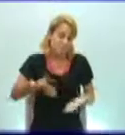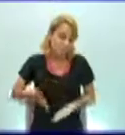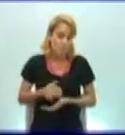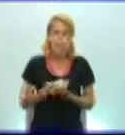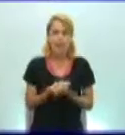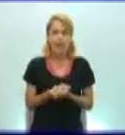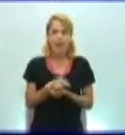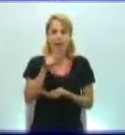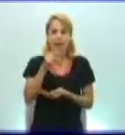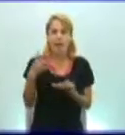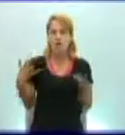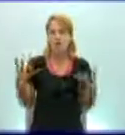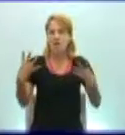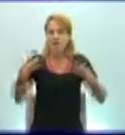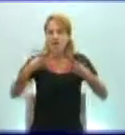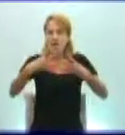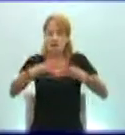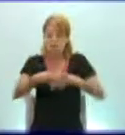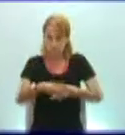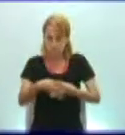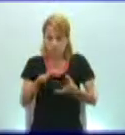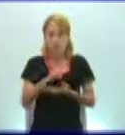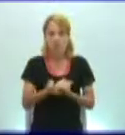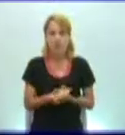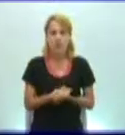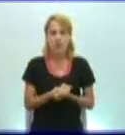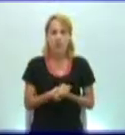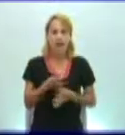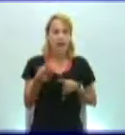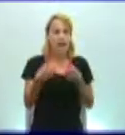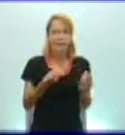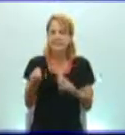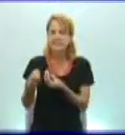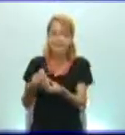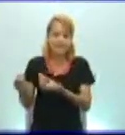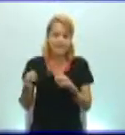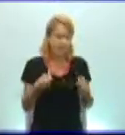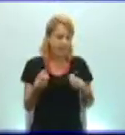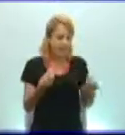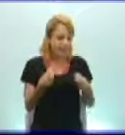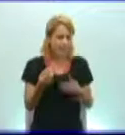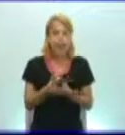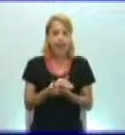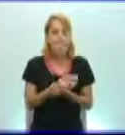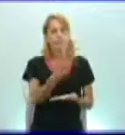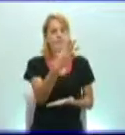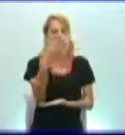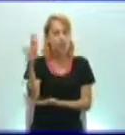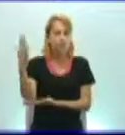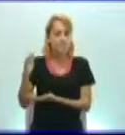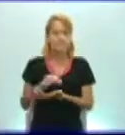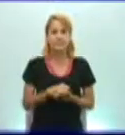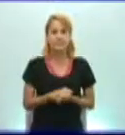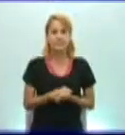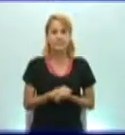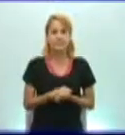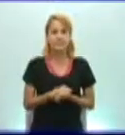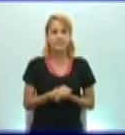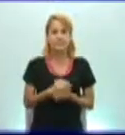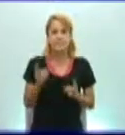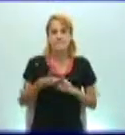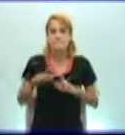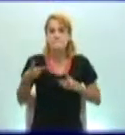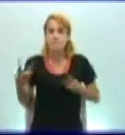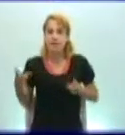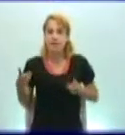ellos interrelacionan entre sí e intercambian constantemente con el medio ambiente para poder